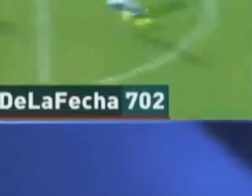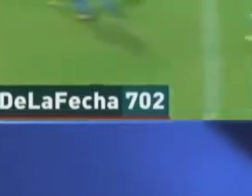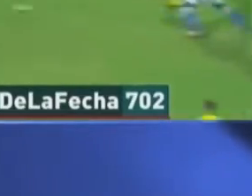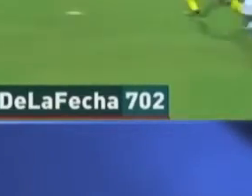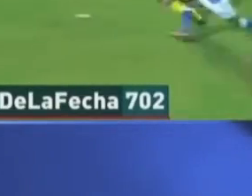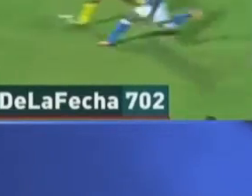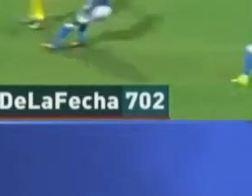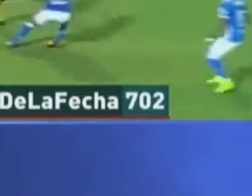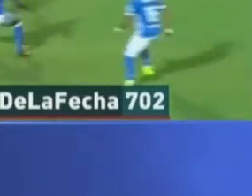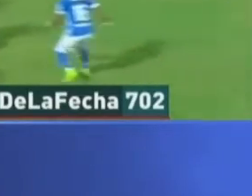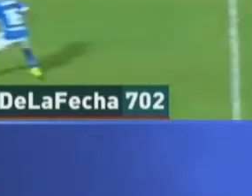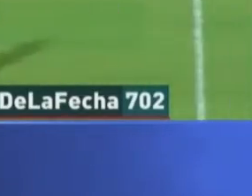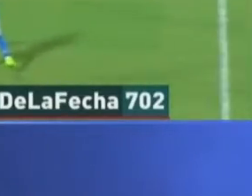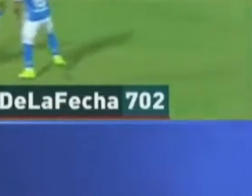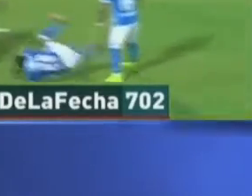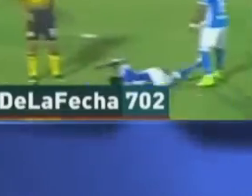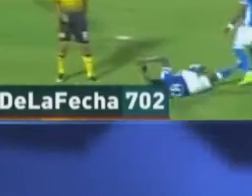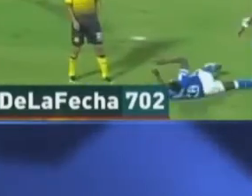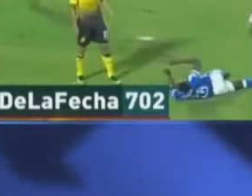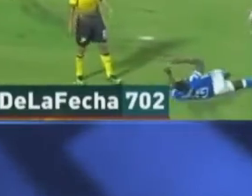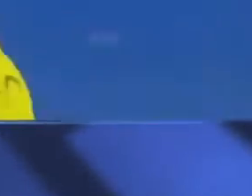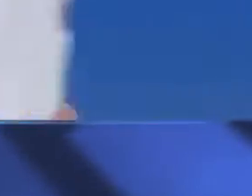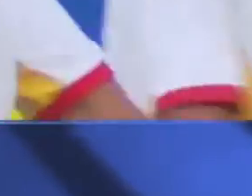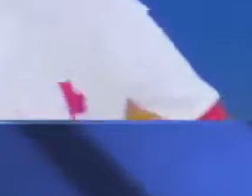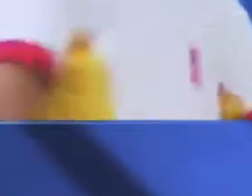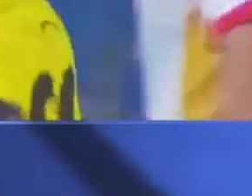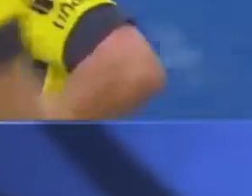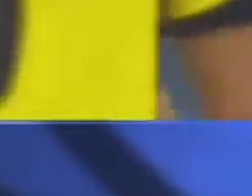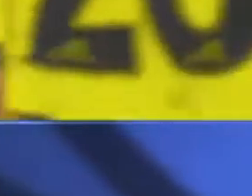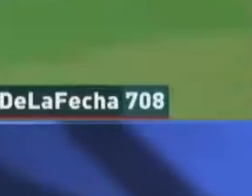como visitante a Envigado Fútbol Club. Los esperamos.